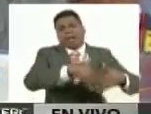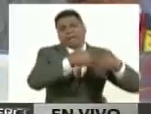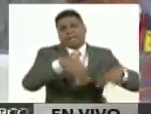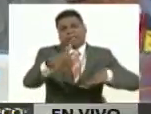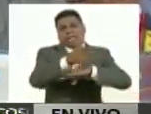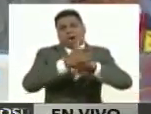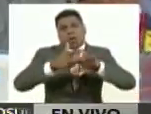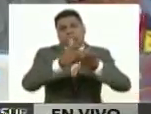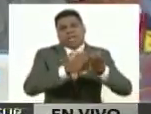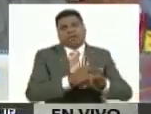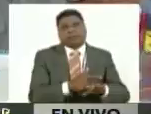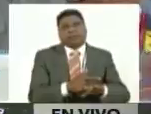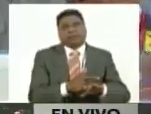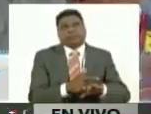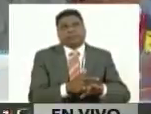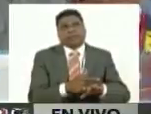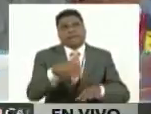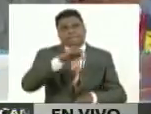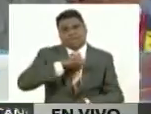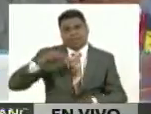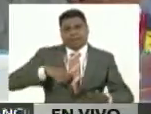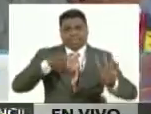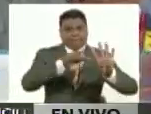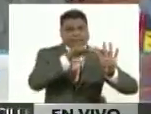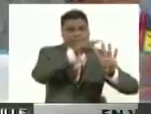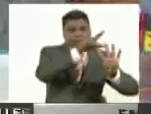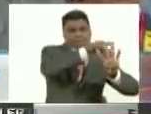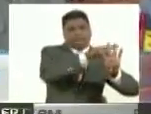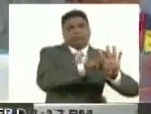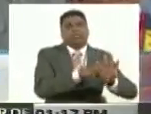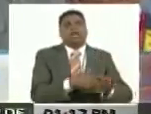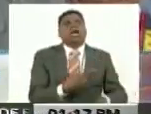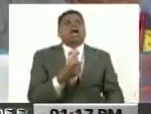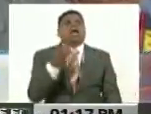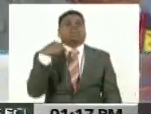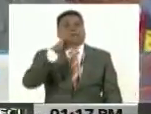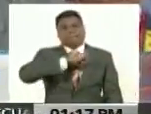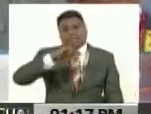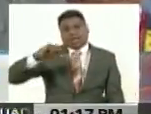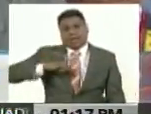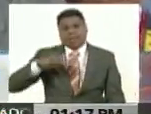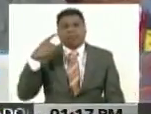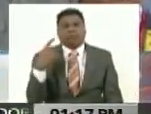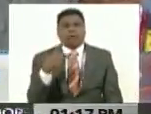Estado estaban privatizadas o habían sido privatizadas por la Cuarta República.